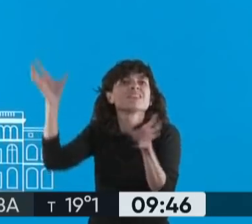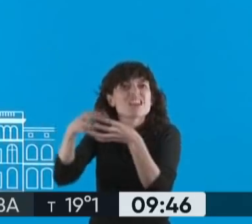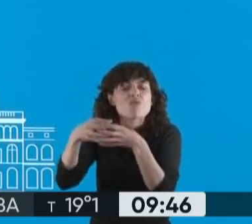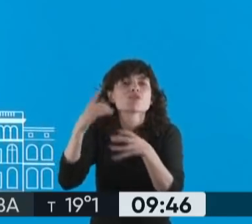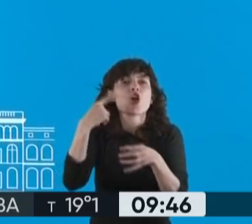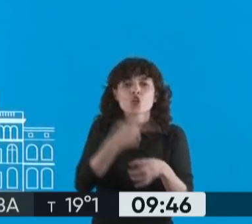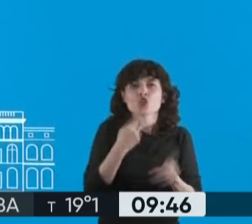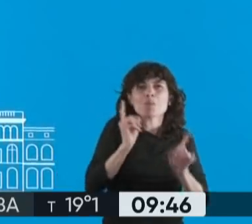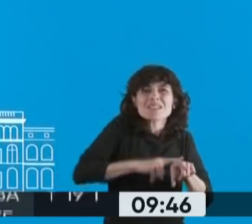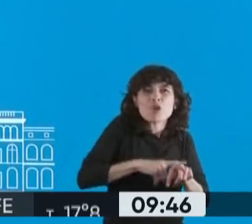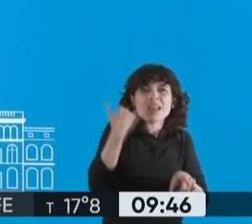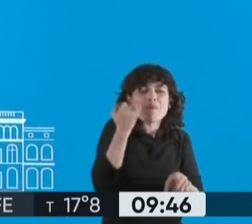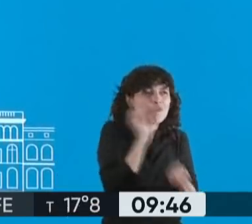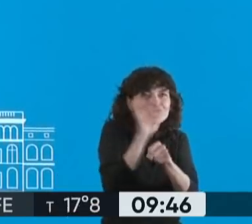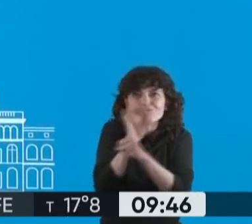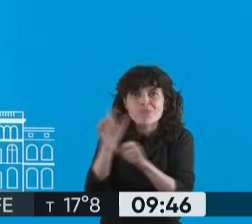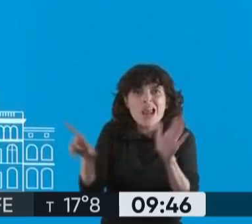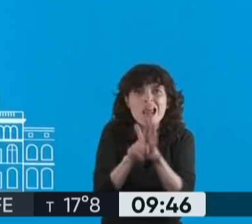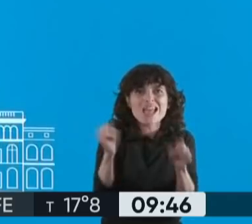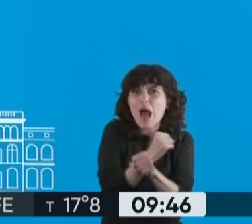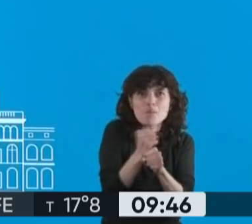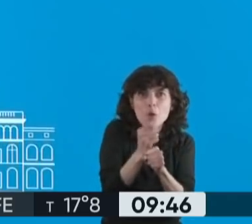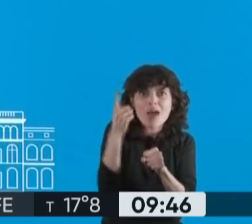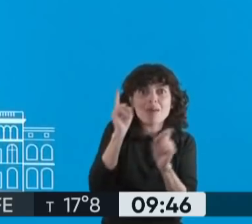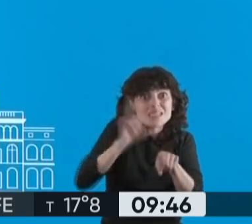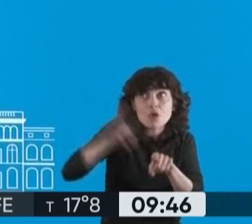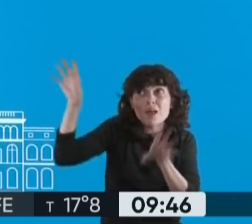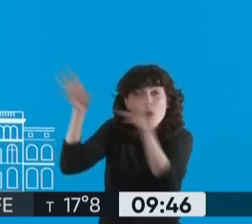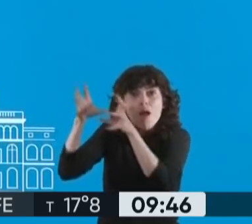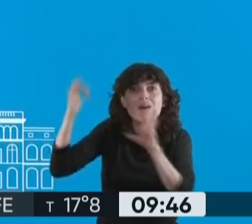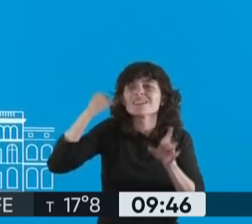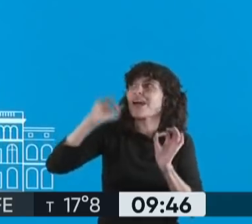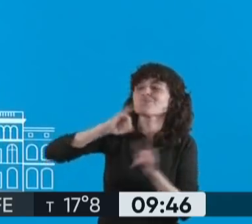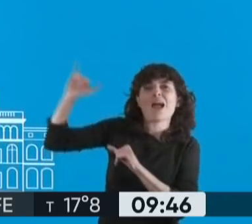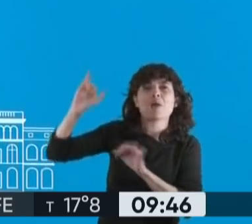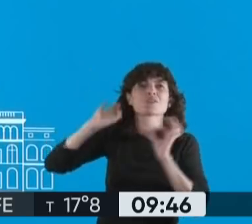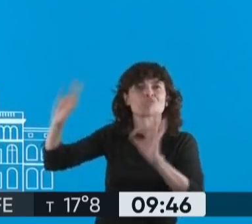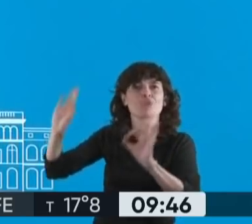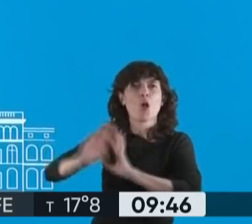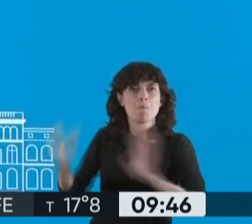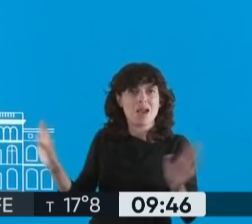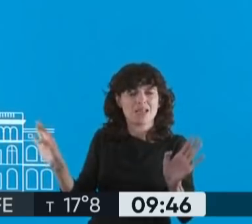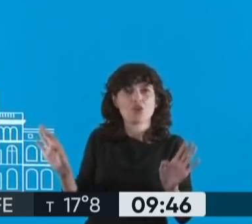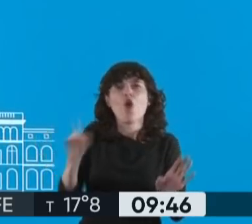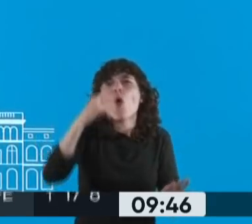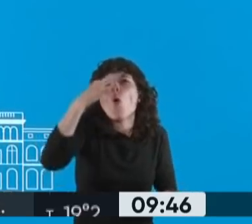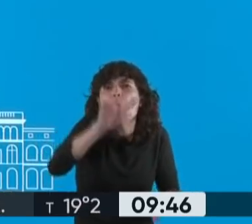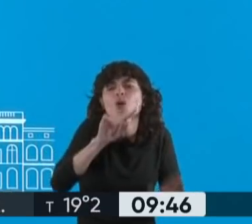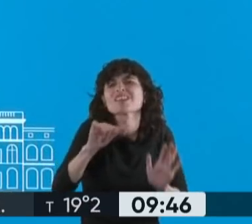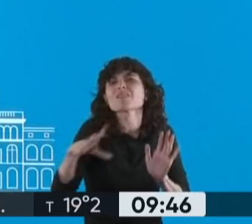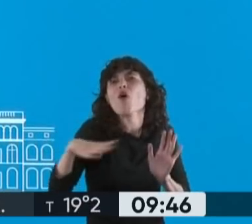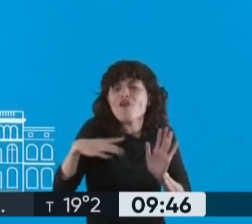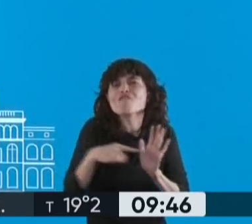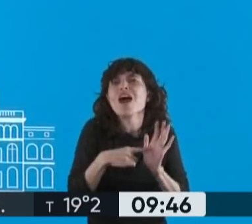ley en el Congreso sancionada, para que entonces lo que falta, que es la perfección del acuerdo que se llevó adelante con el staff a